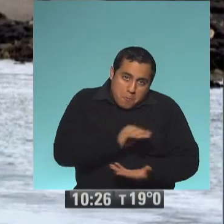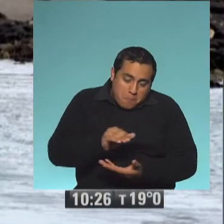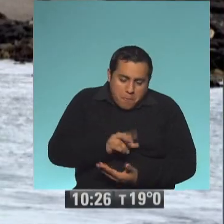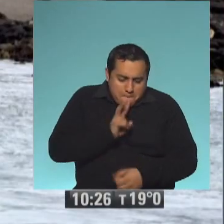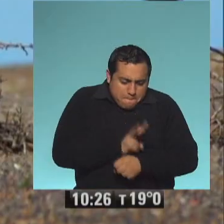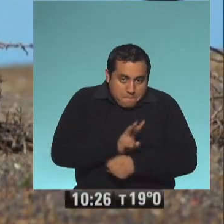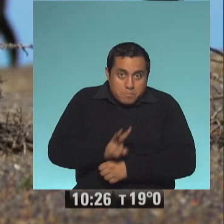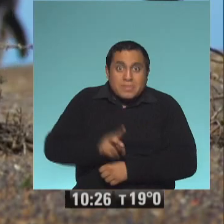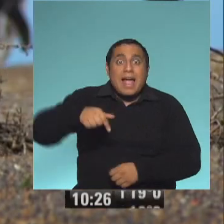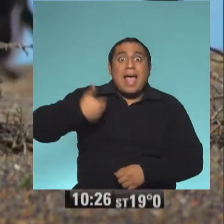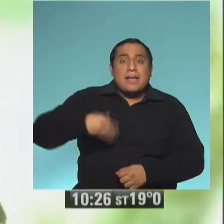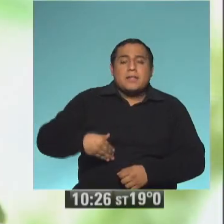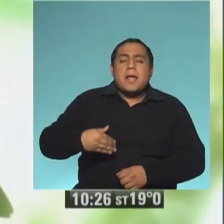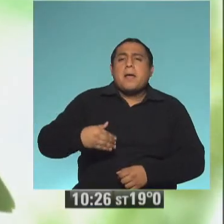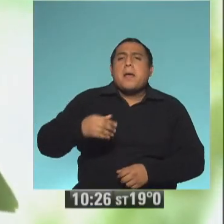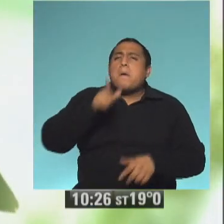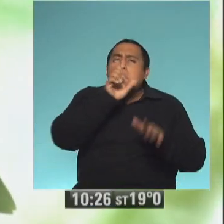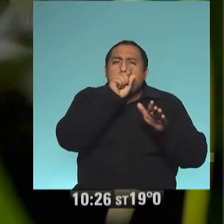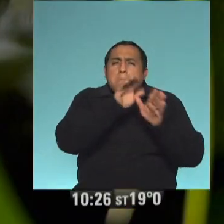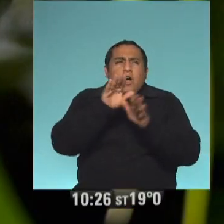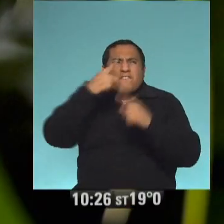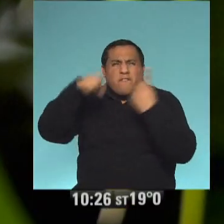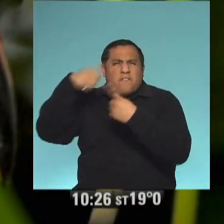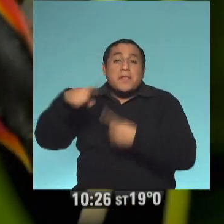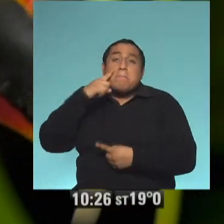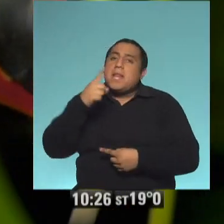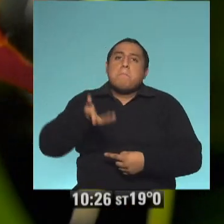En Argentina viven más de 1000 especies de aves.